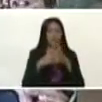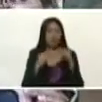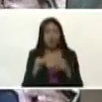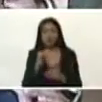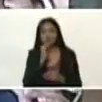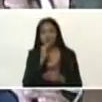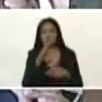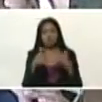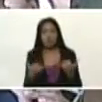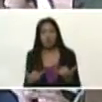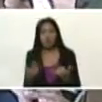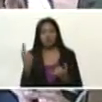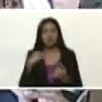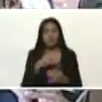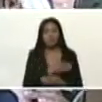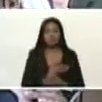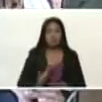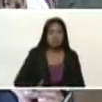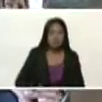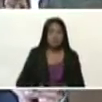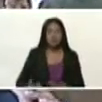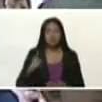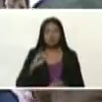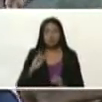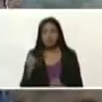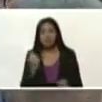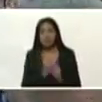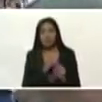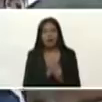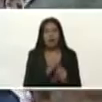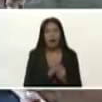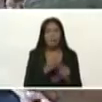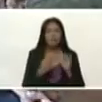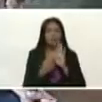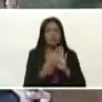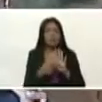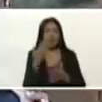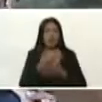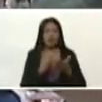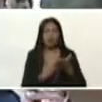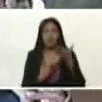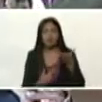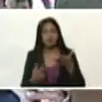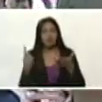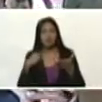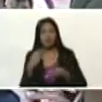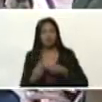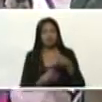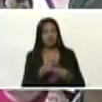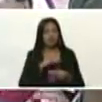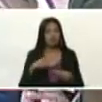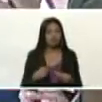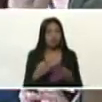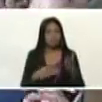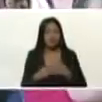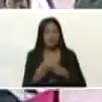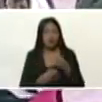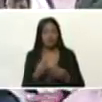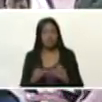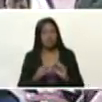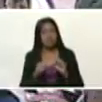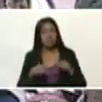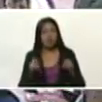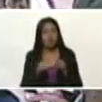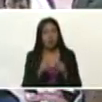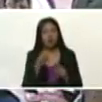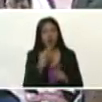información. Cuente, presidente, que vamos a trabajar, vamos a presentar las propuestas que tengamos que hacer, vamos a darle continuidad a